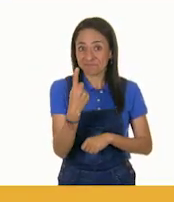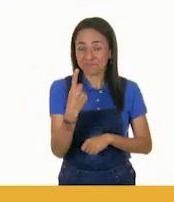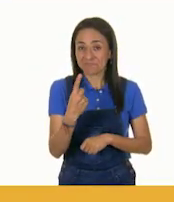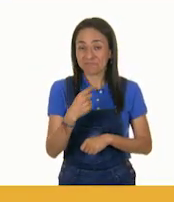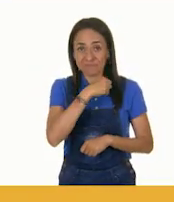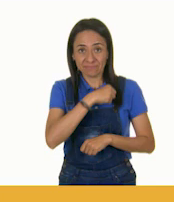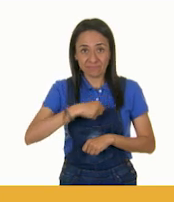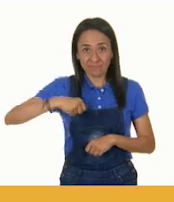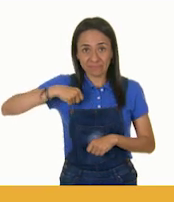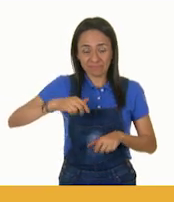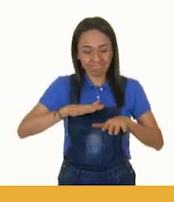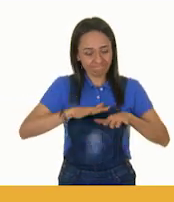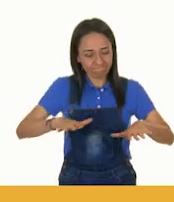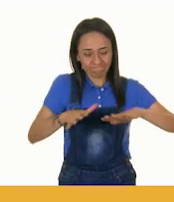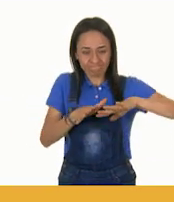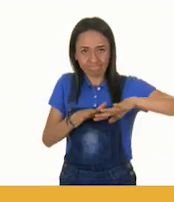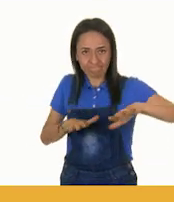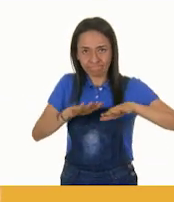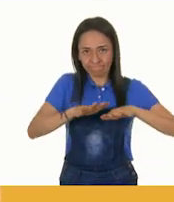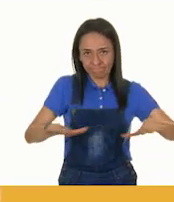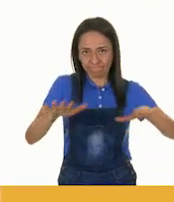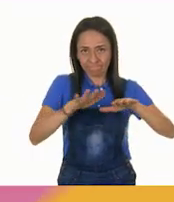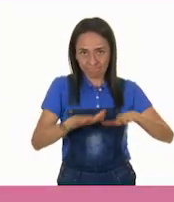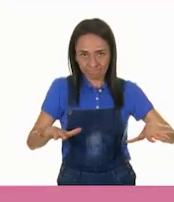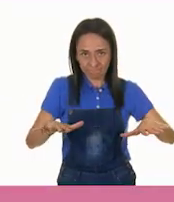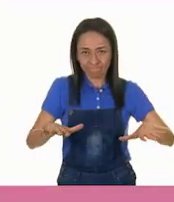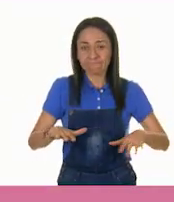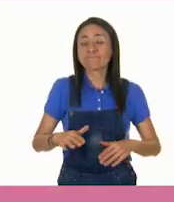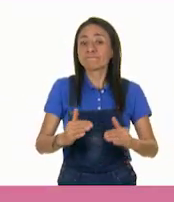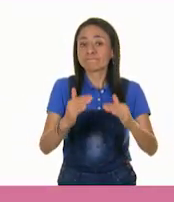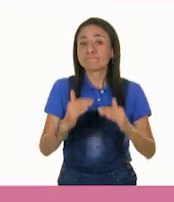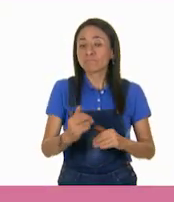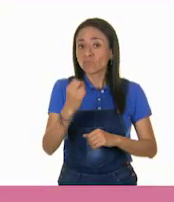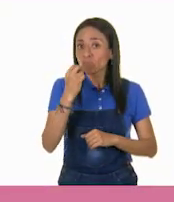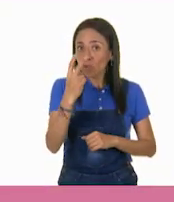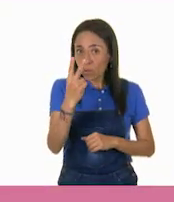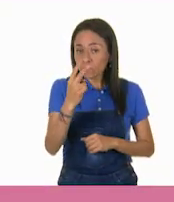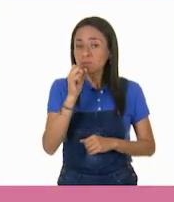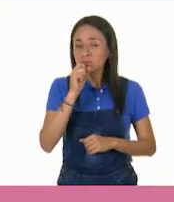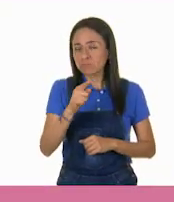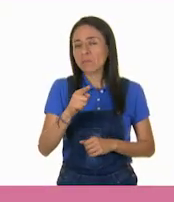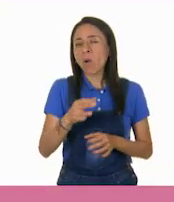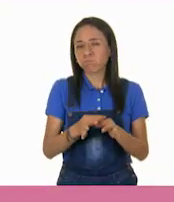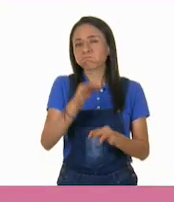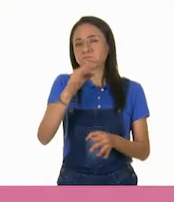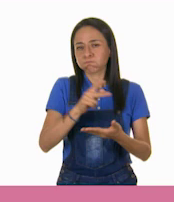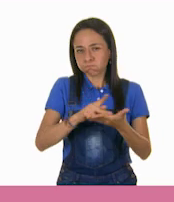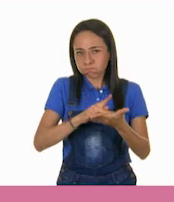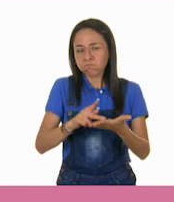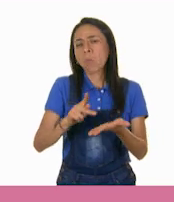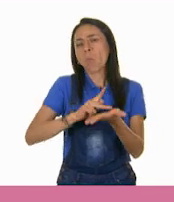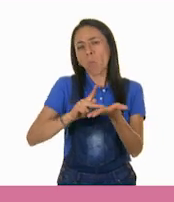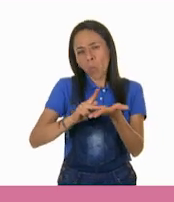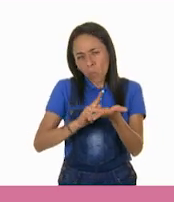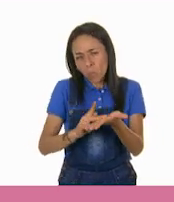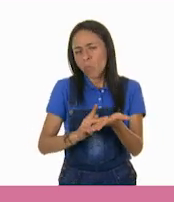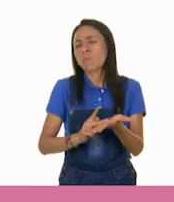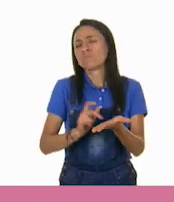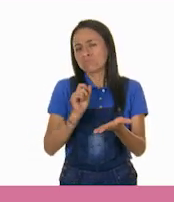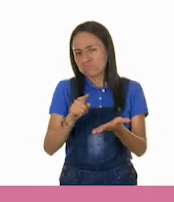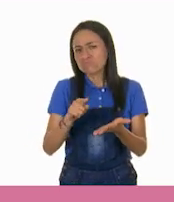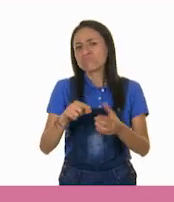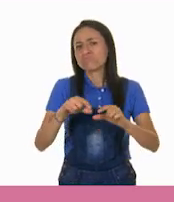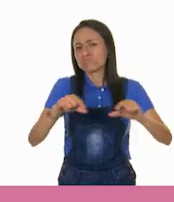playera a lo largo ya lo ancho 2 marca con el plumón o la pluma y con ayuda de la regla